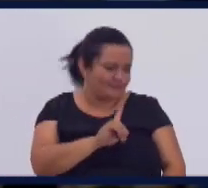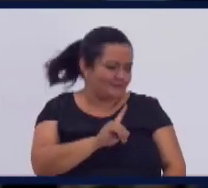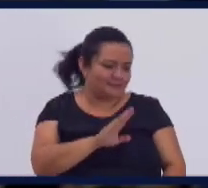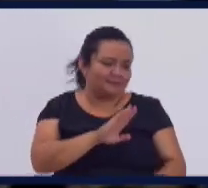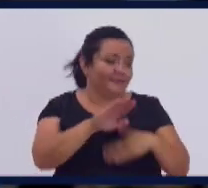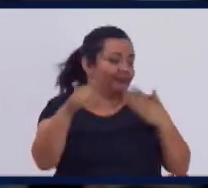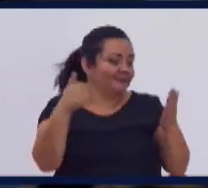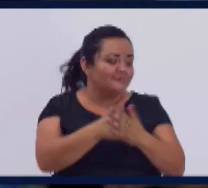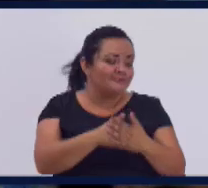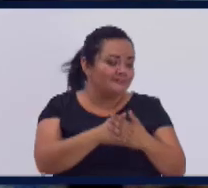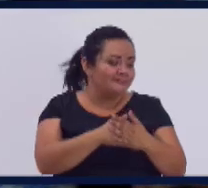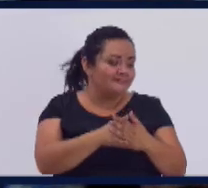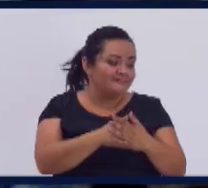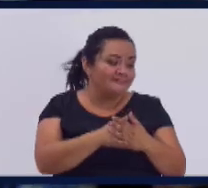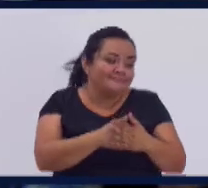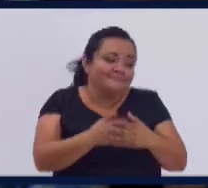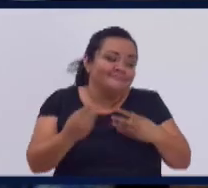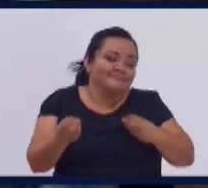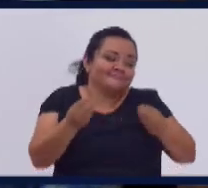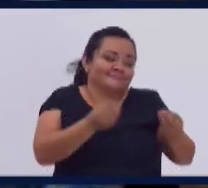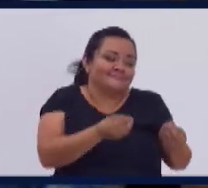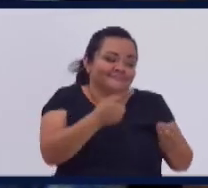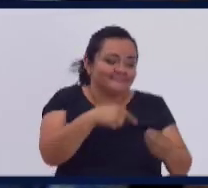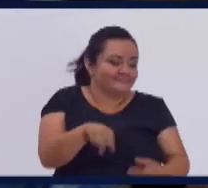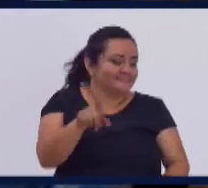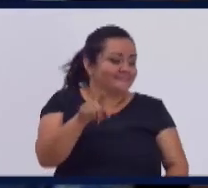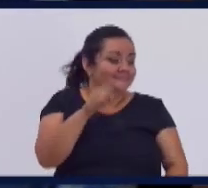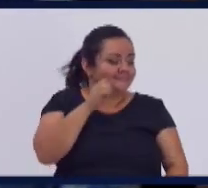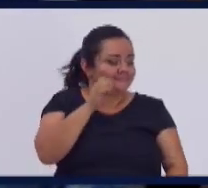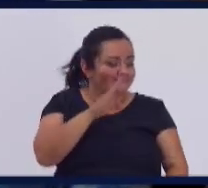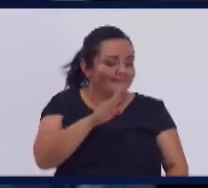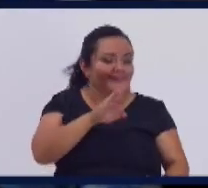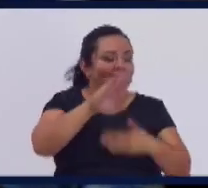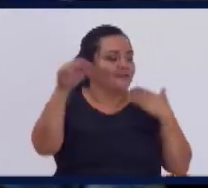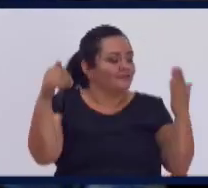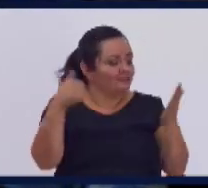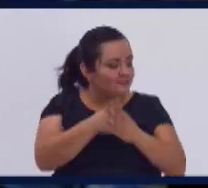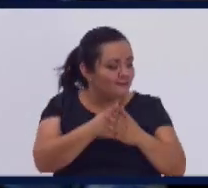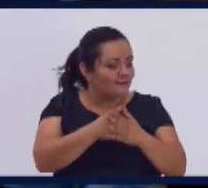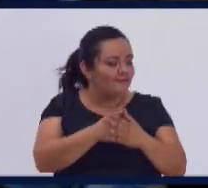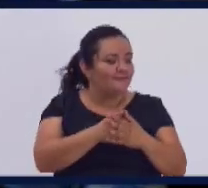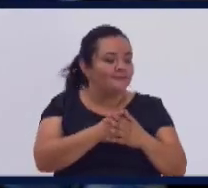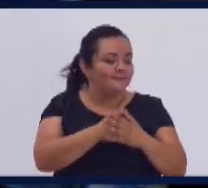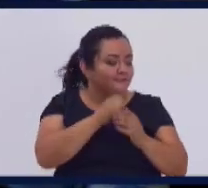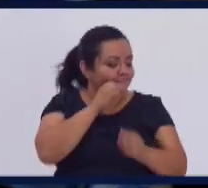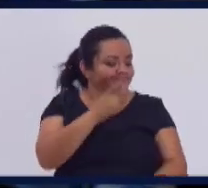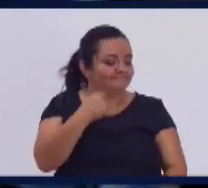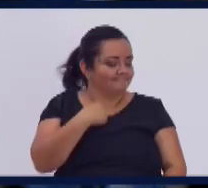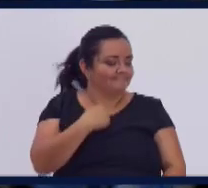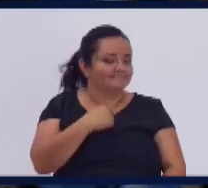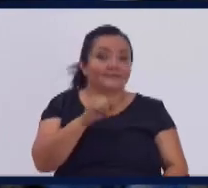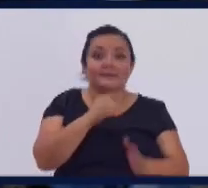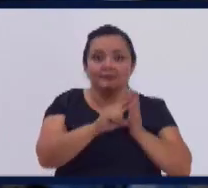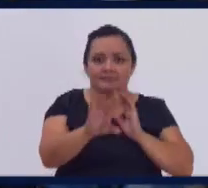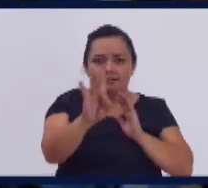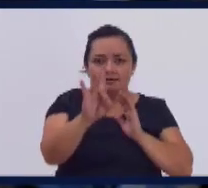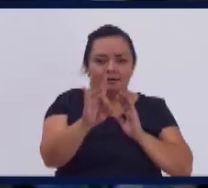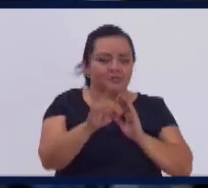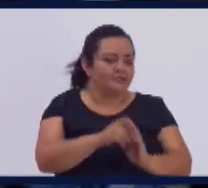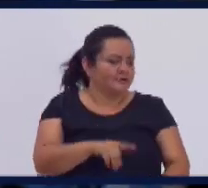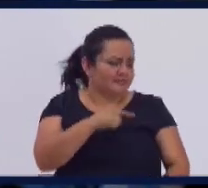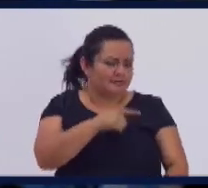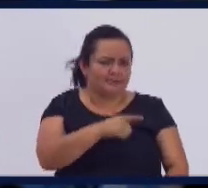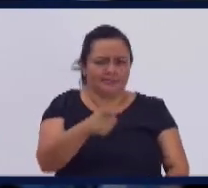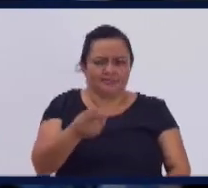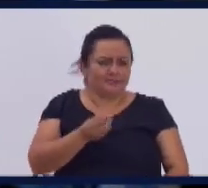porque todo lo que te envíe irás tú y dirás todo lo que te mande. Versículo 8, no temas delante de